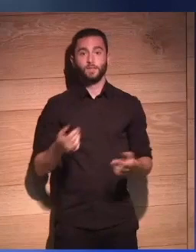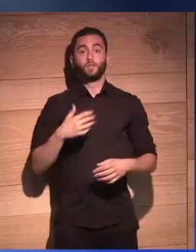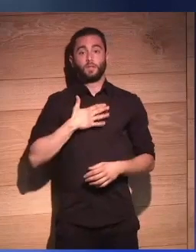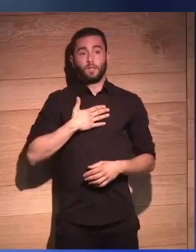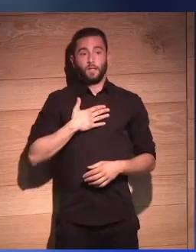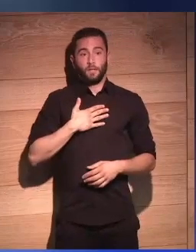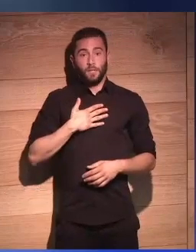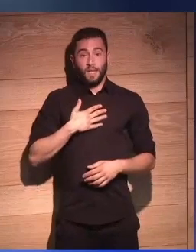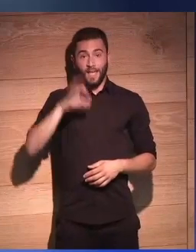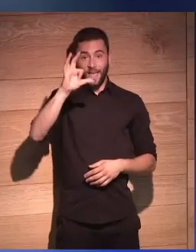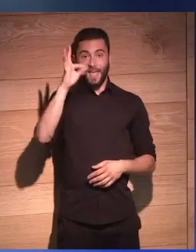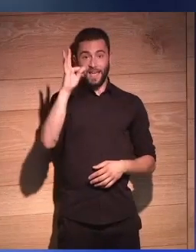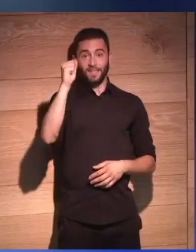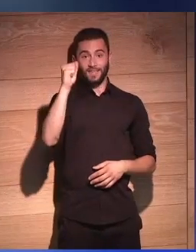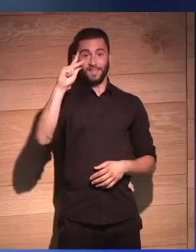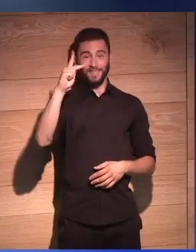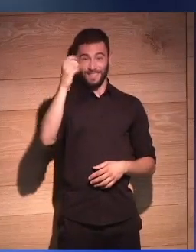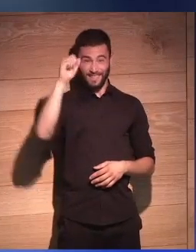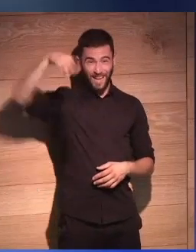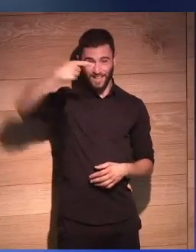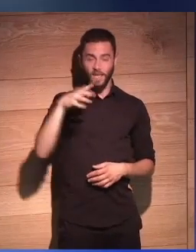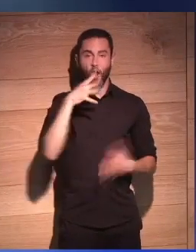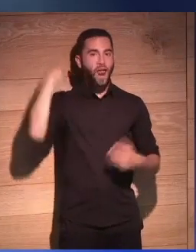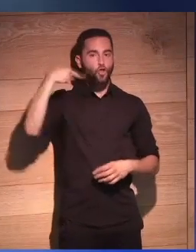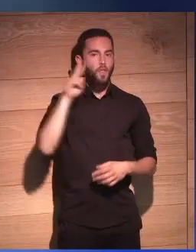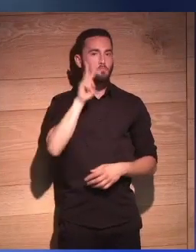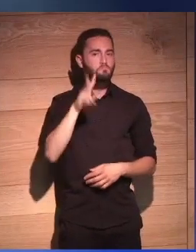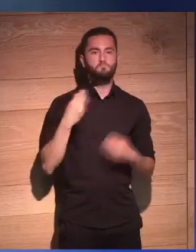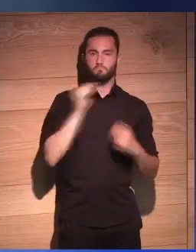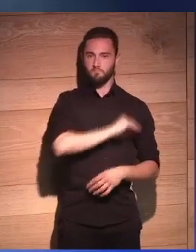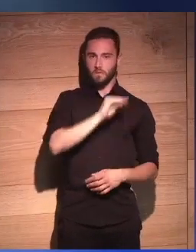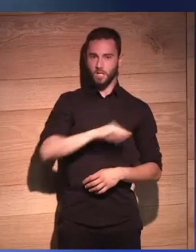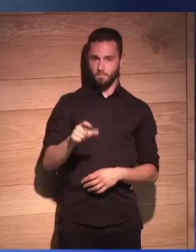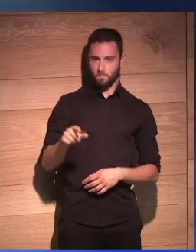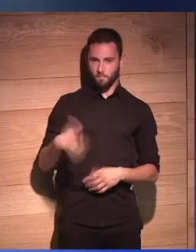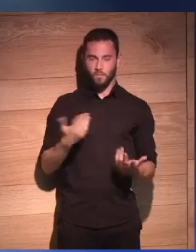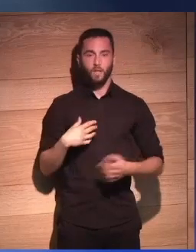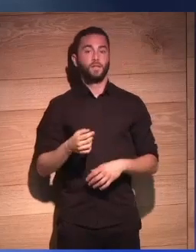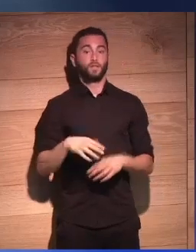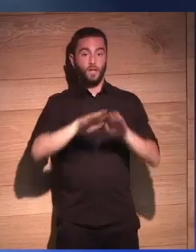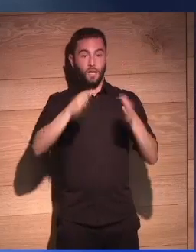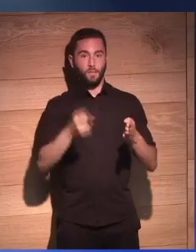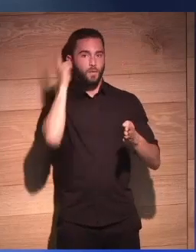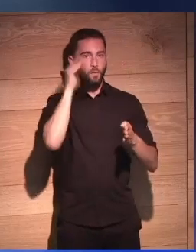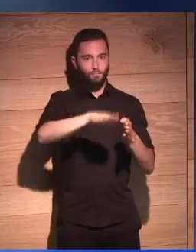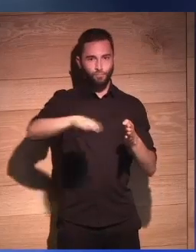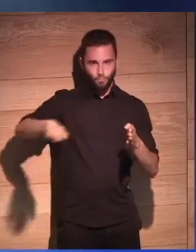del stacking. Y se ve bastante en Londres ahora, ¿ves? Los chicos con los teléfonos apilados. Y ya. Qué